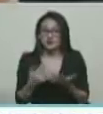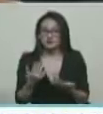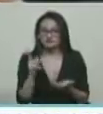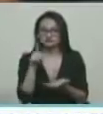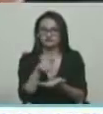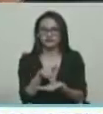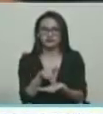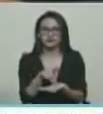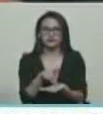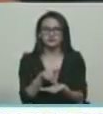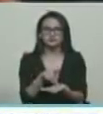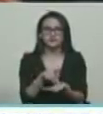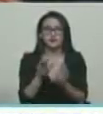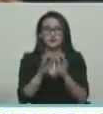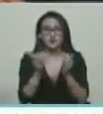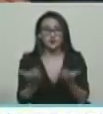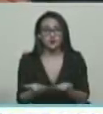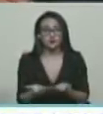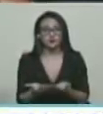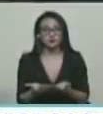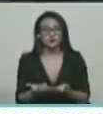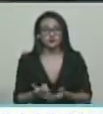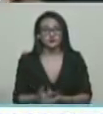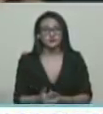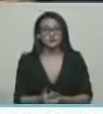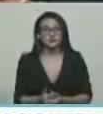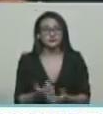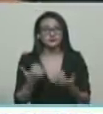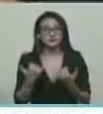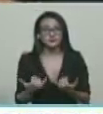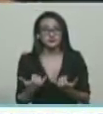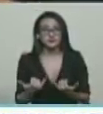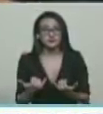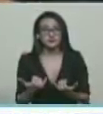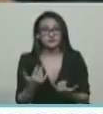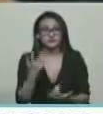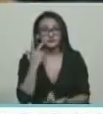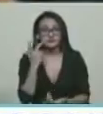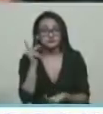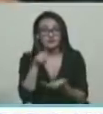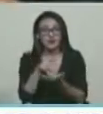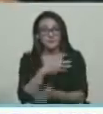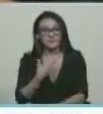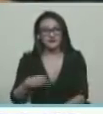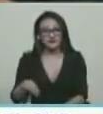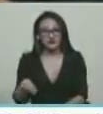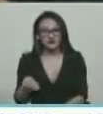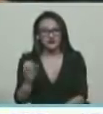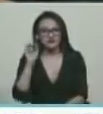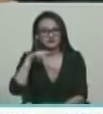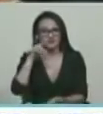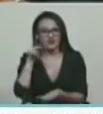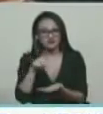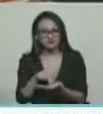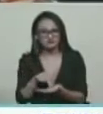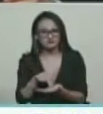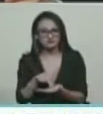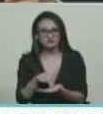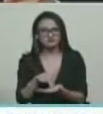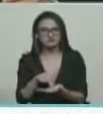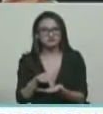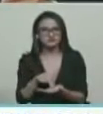presencia en el mundo, bien distante, pero aquí está. Vino, es el presidente del Presidium de la Asamblea Popular,